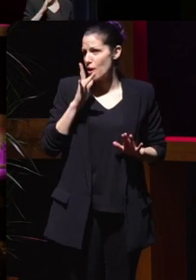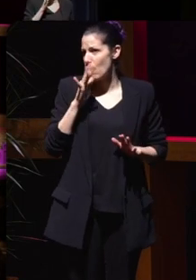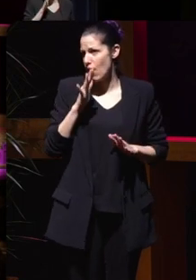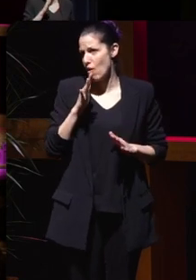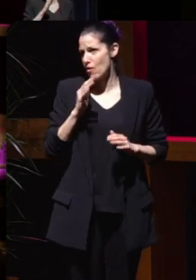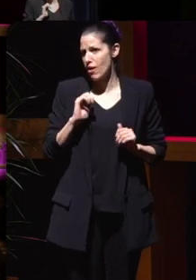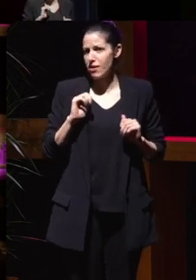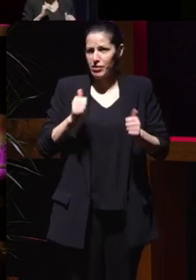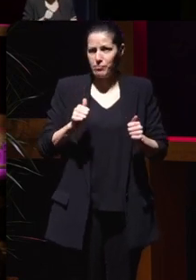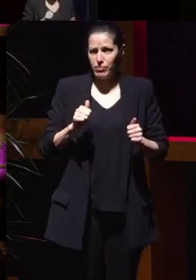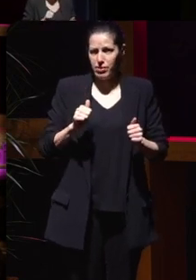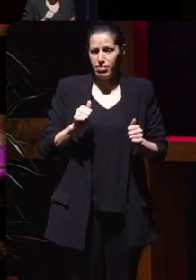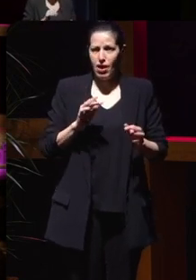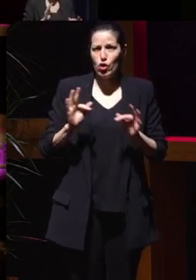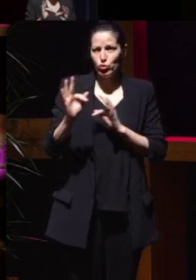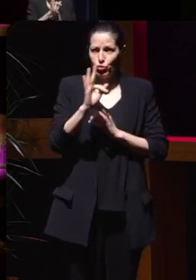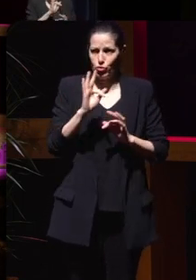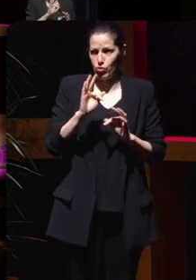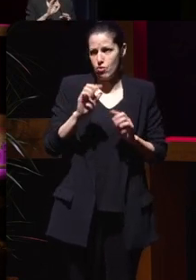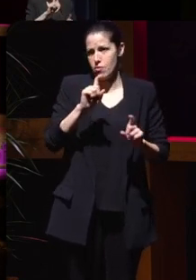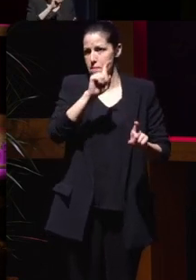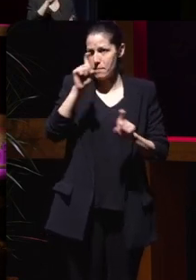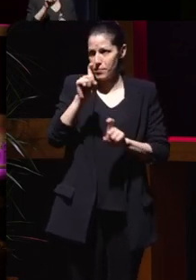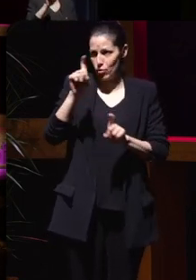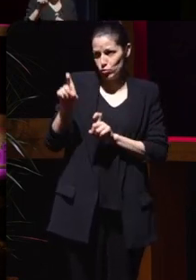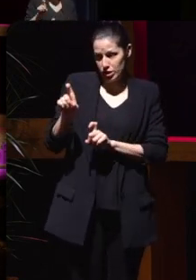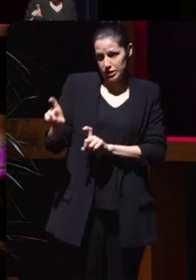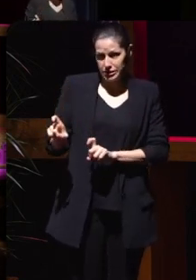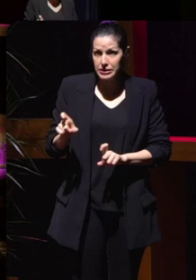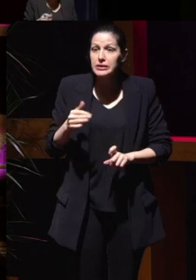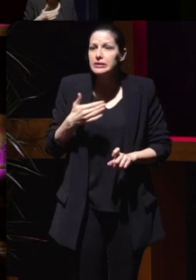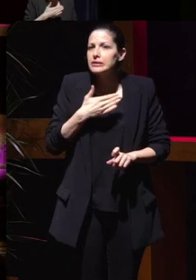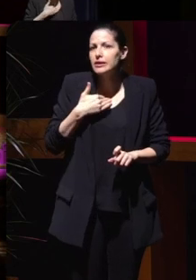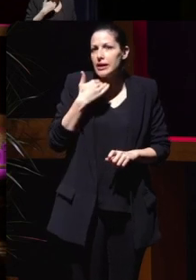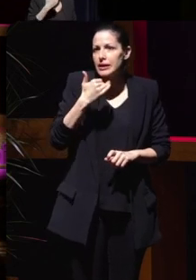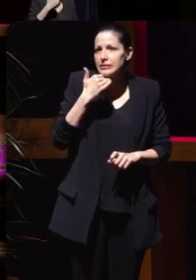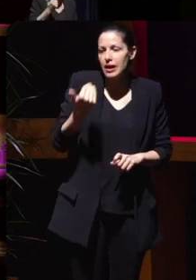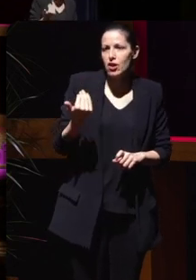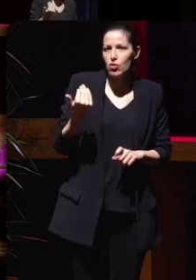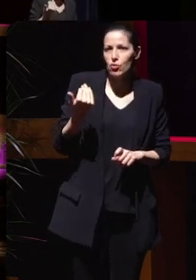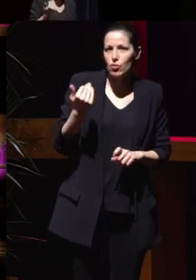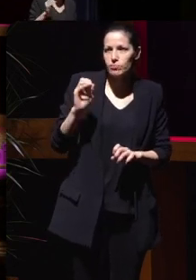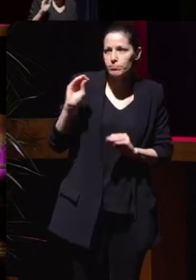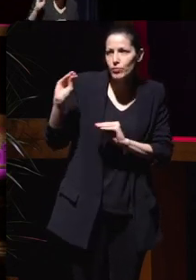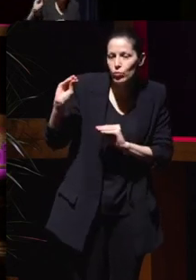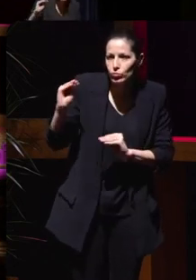o turno de preguntas por si alguien ya quiere preguntar